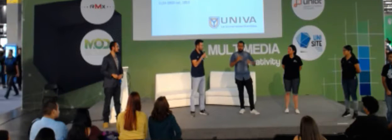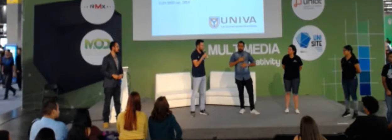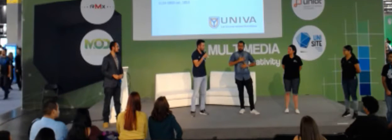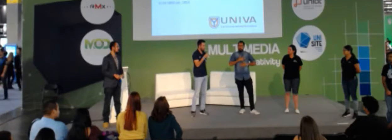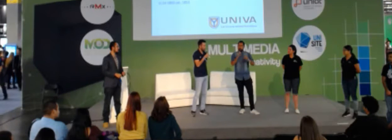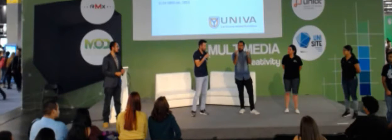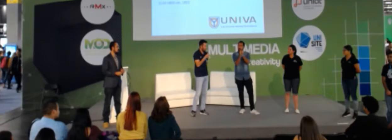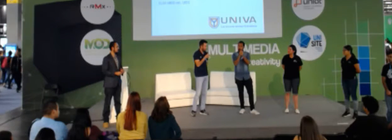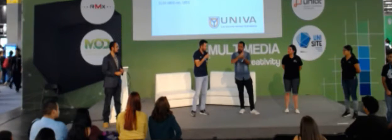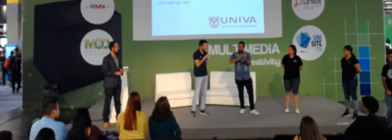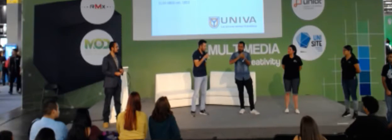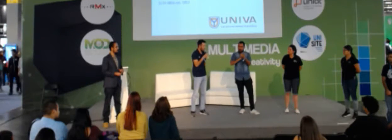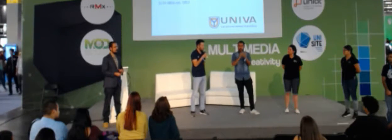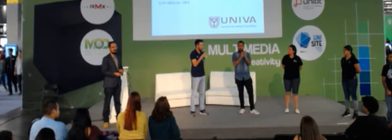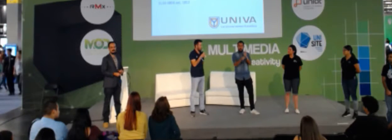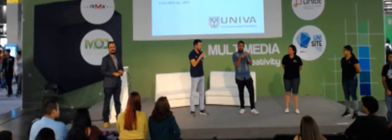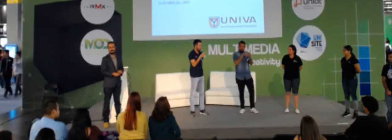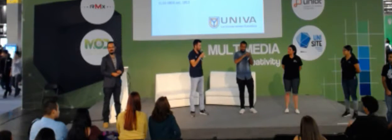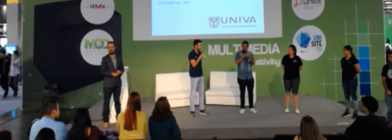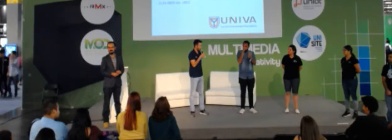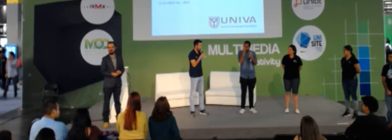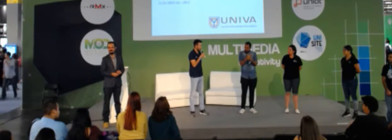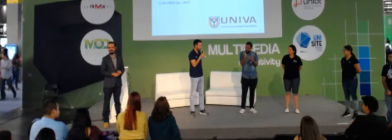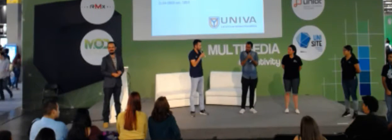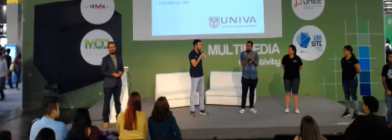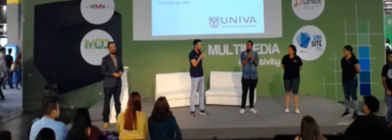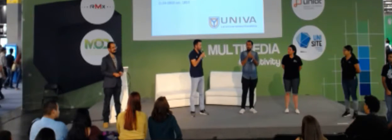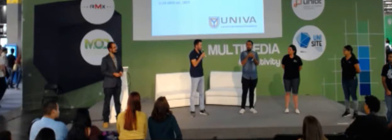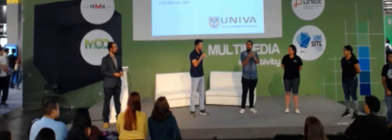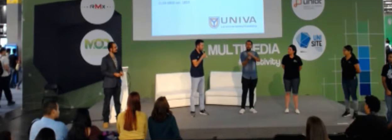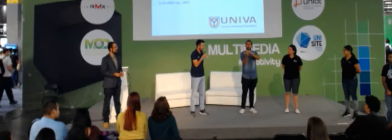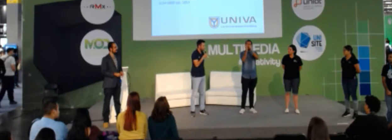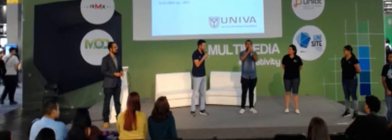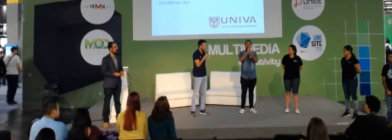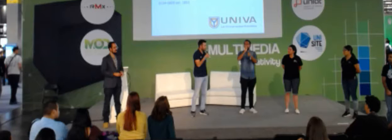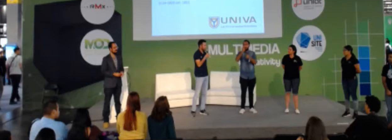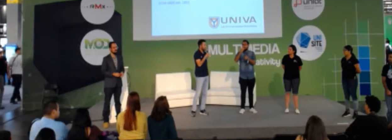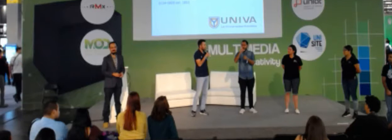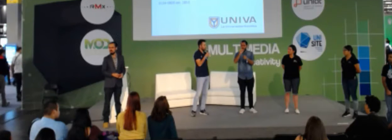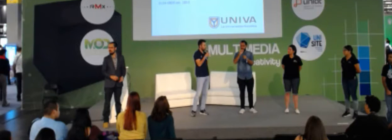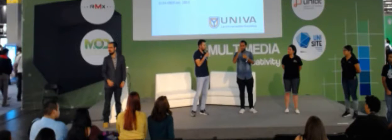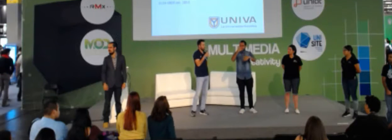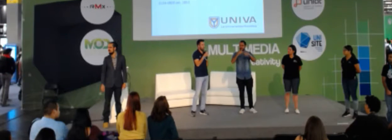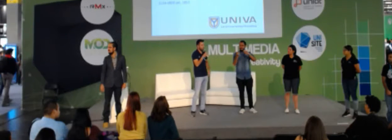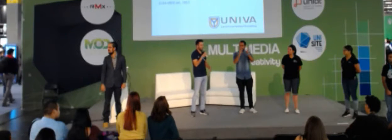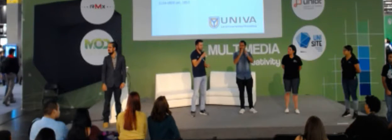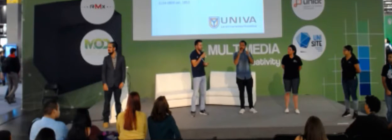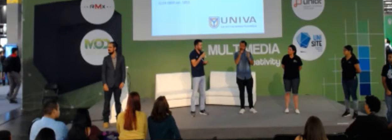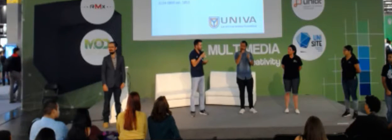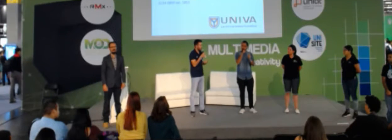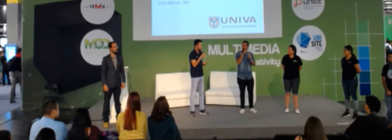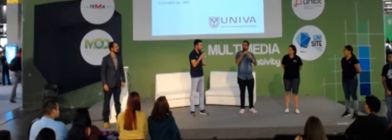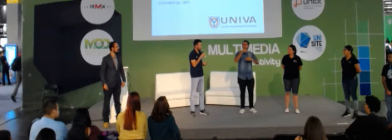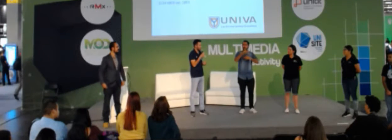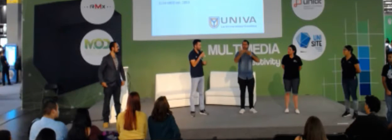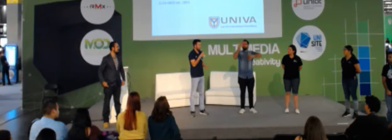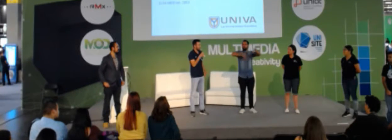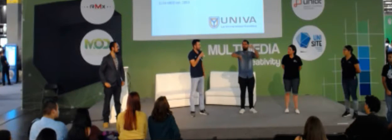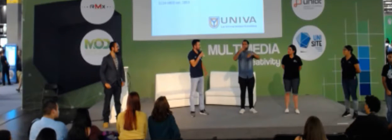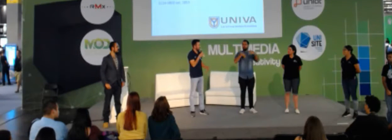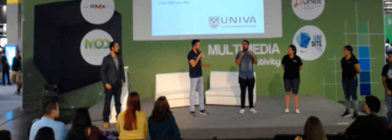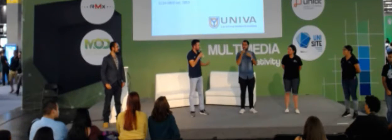nosotros podemos sentir la música con las vibraciones, con la letra, nosotros podemos hacer el tipo de glosa,